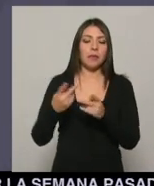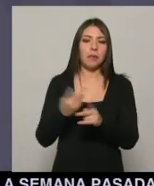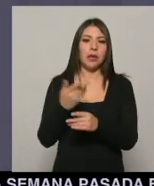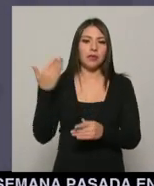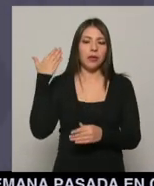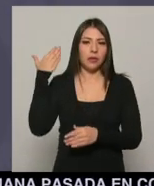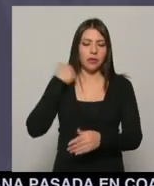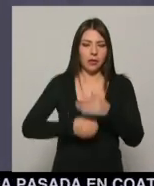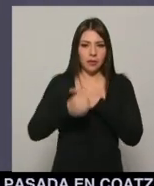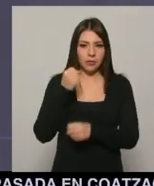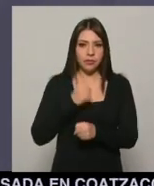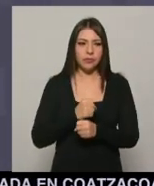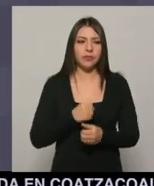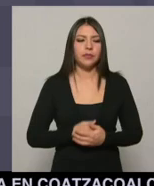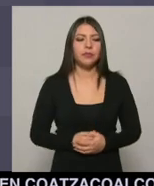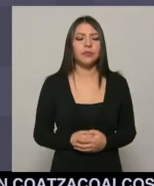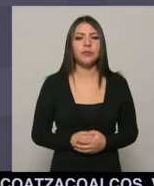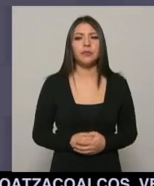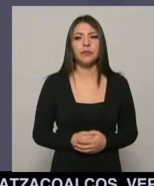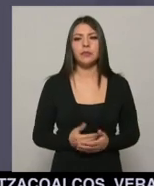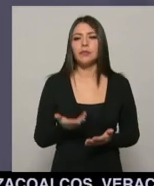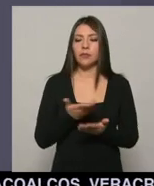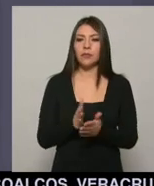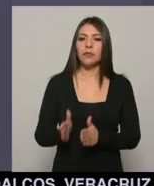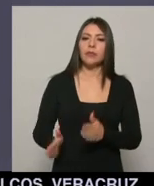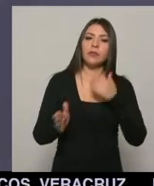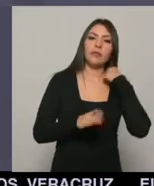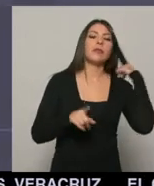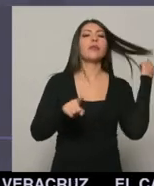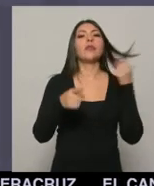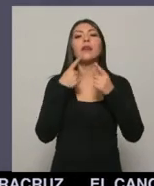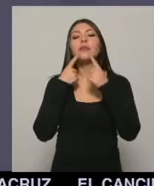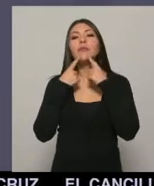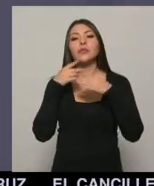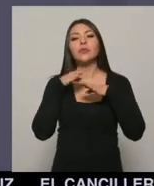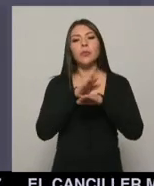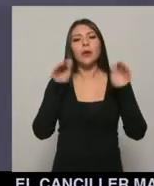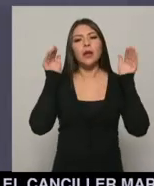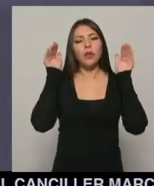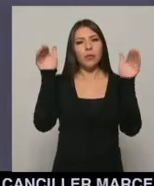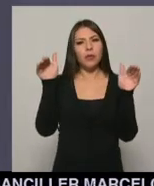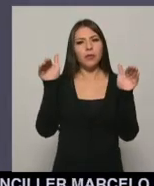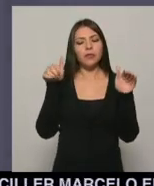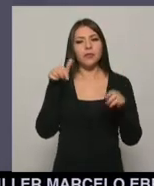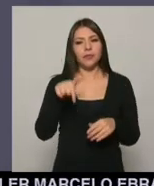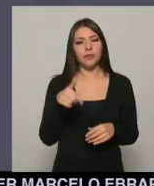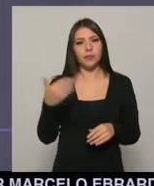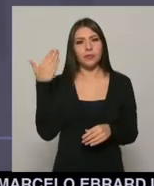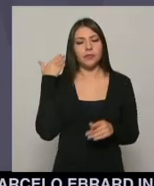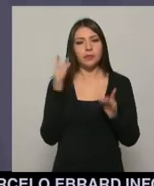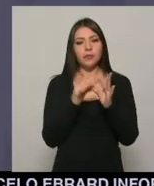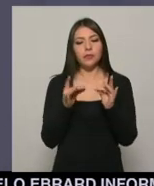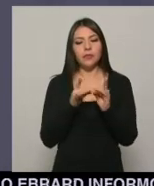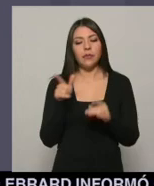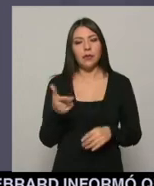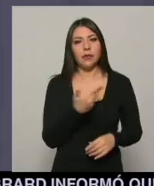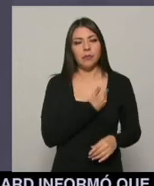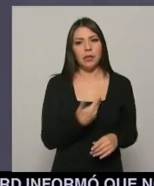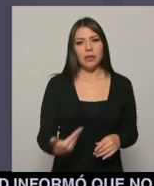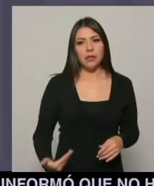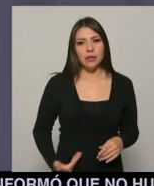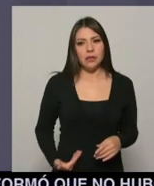pasados. Ahora, ubiquemos el debate sobre el tema del aeropuerto, porque aquí se dijo que el presidente